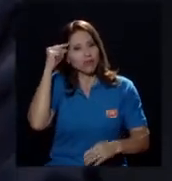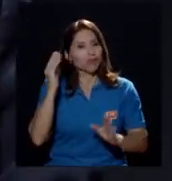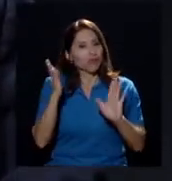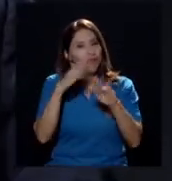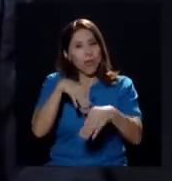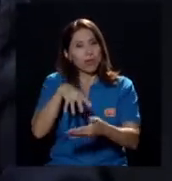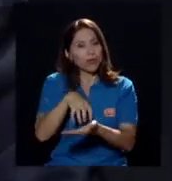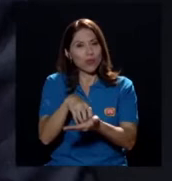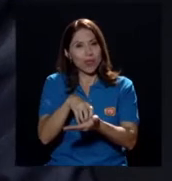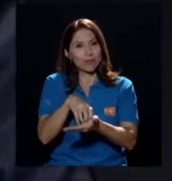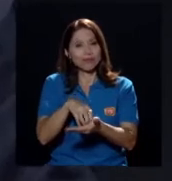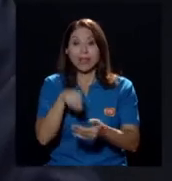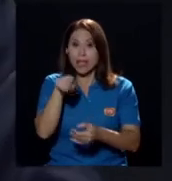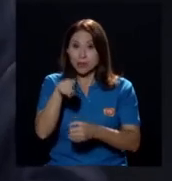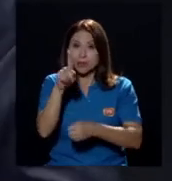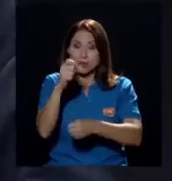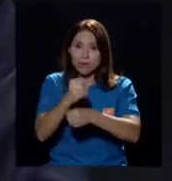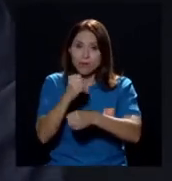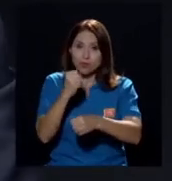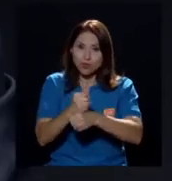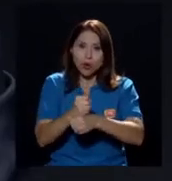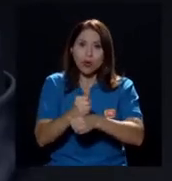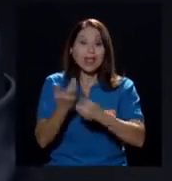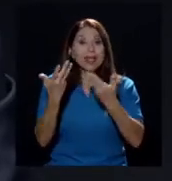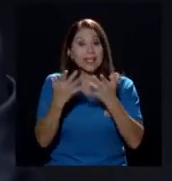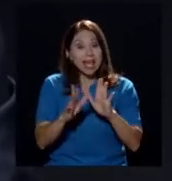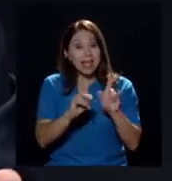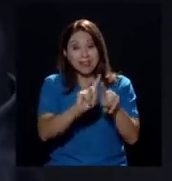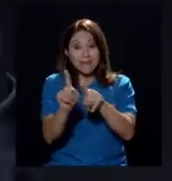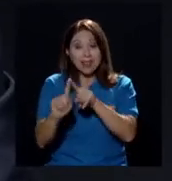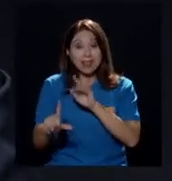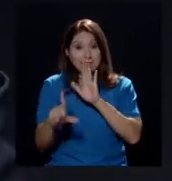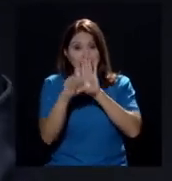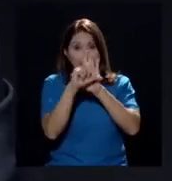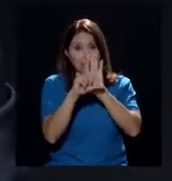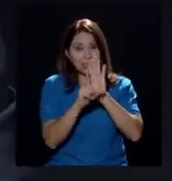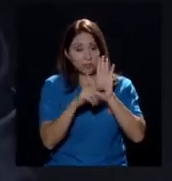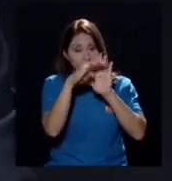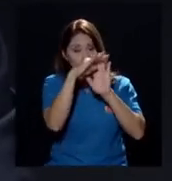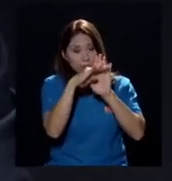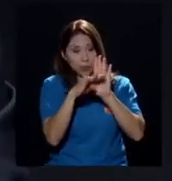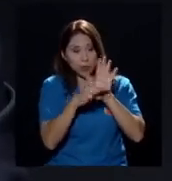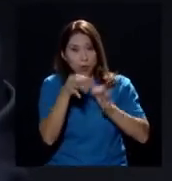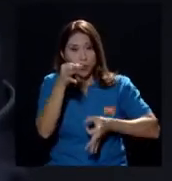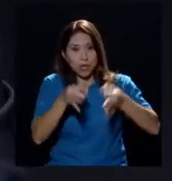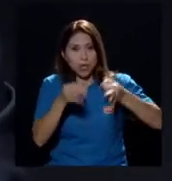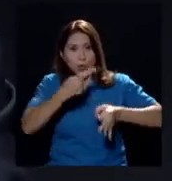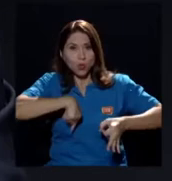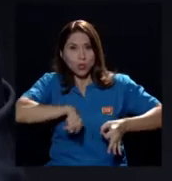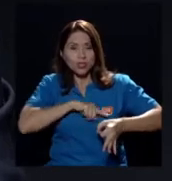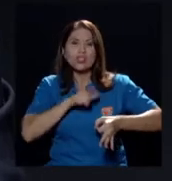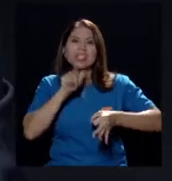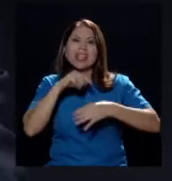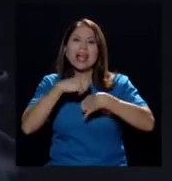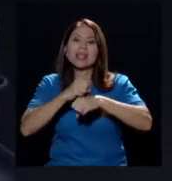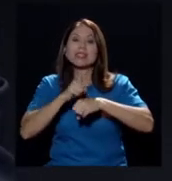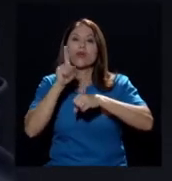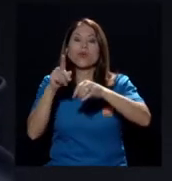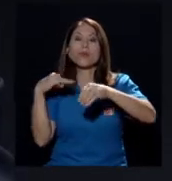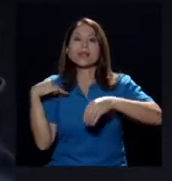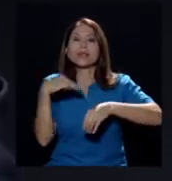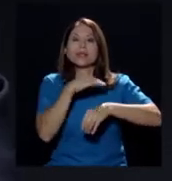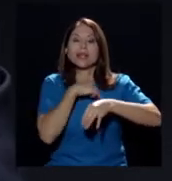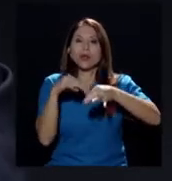y es una función que en el ordenamiento jurídico nuestro en la mayoría de los países la ejerce un ministerio de relaciones exteriores